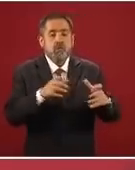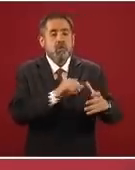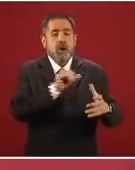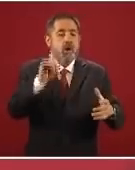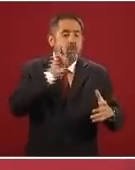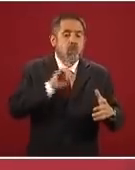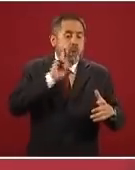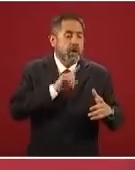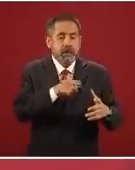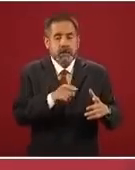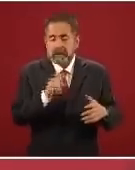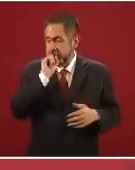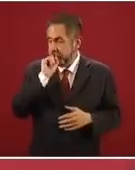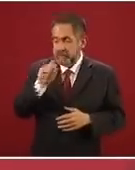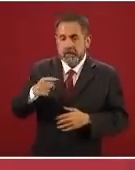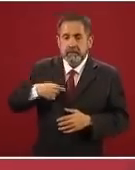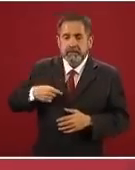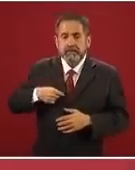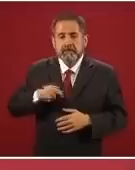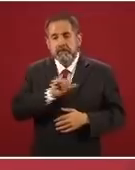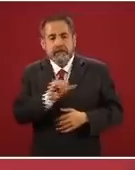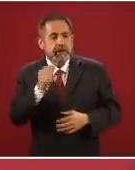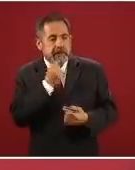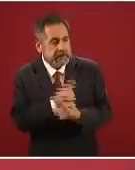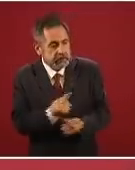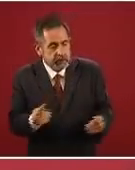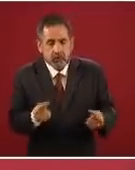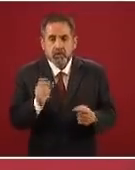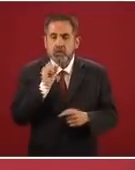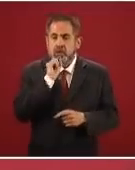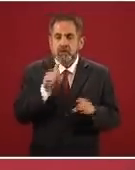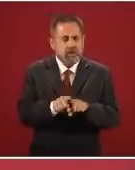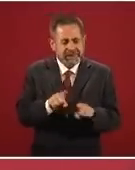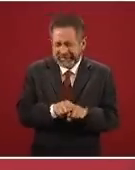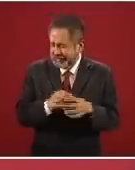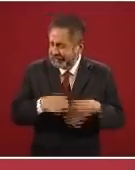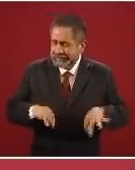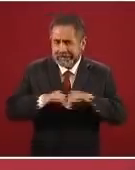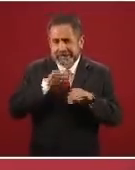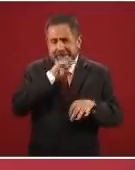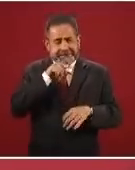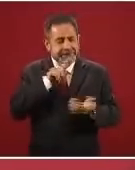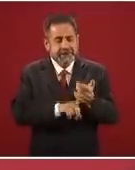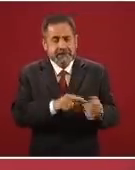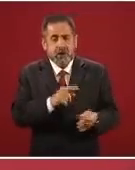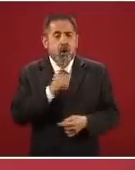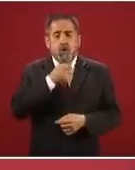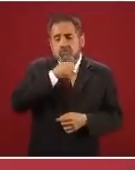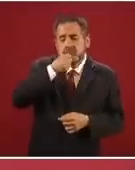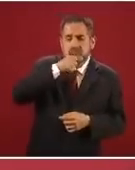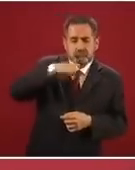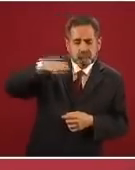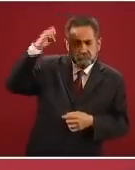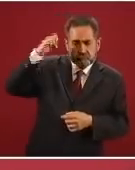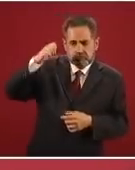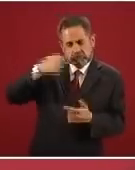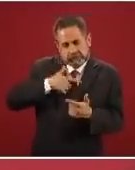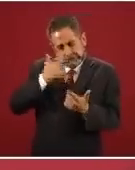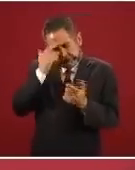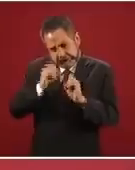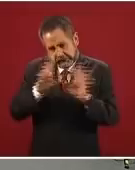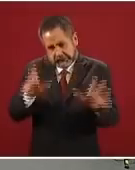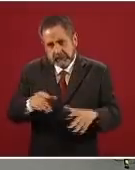mujeres. Lo mismo haría yo en el caso de los niños, que nos preocupa enormemente, y en el caso de los ancianos, por razones